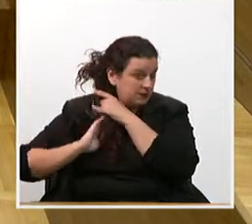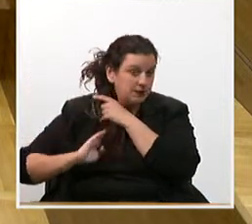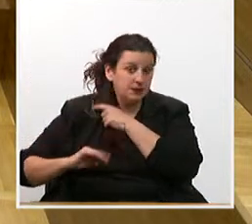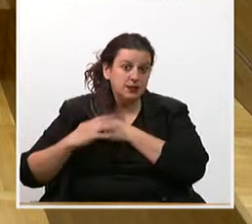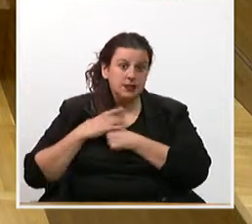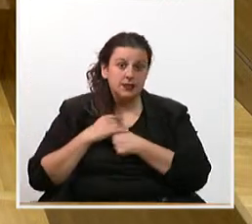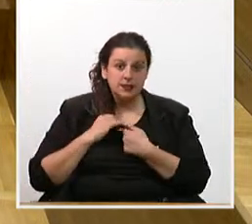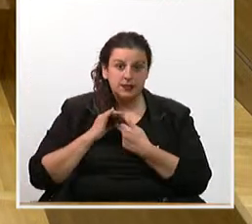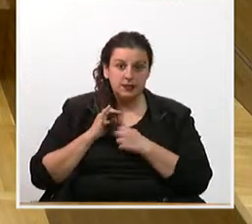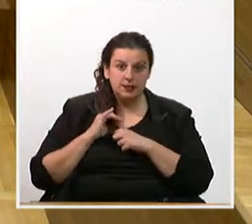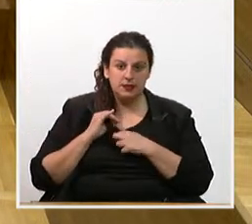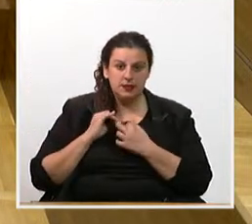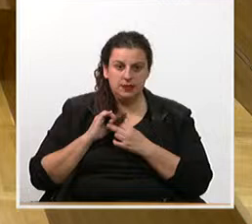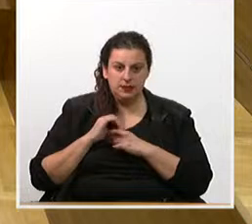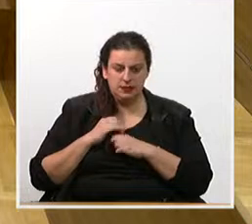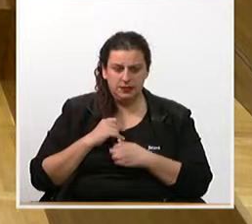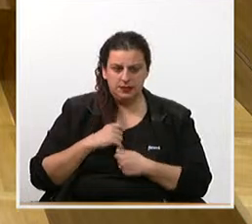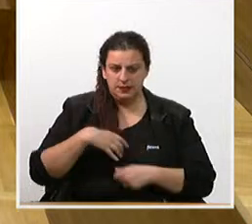gracias